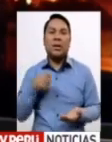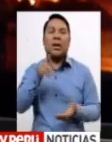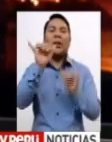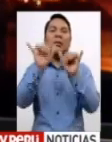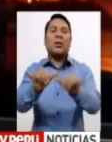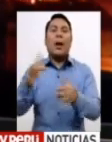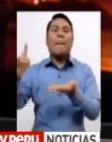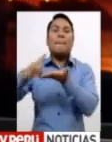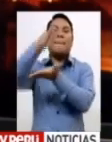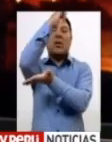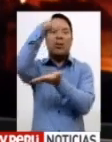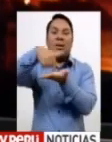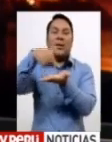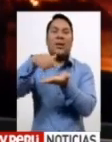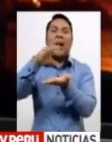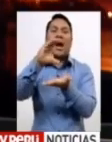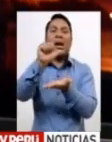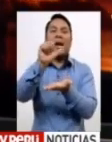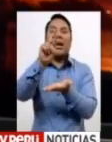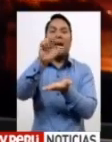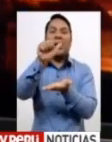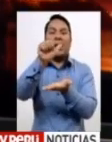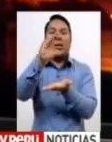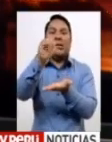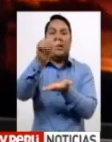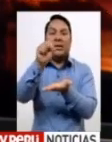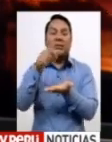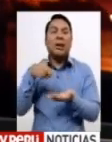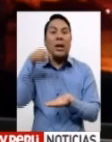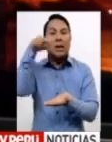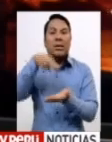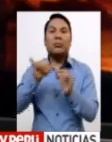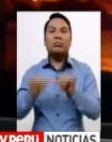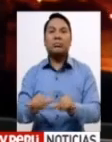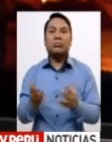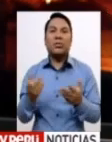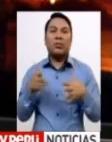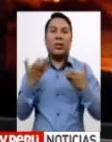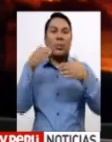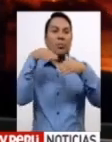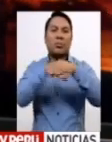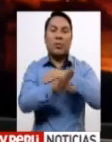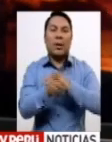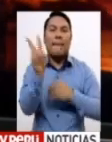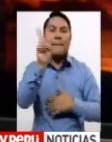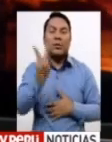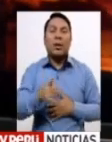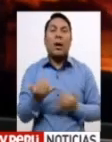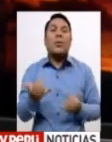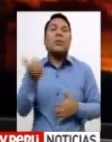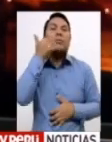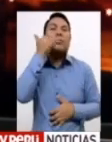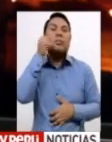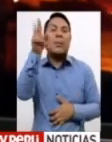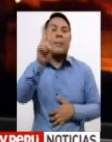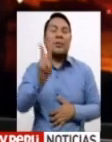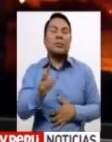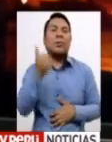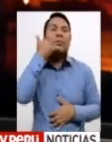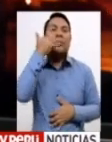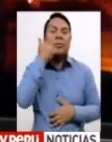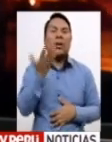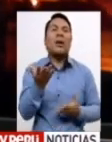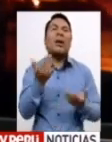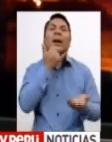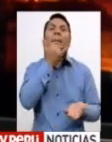de Caracas. Vamos a comunicarnos con Mario López Chávarri, es embajador peruano en Venezuela. Muy buenas noches,